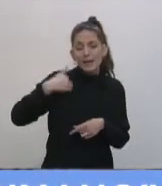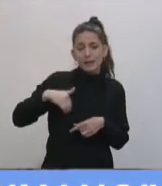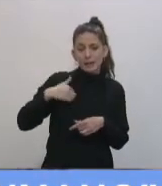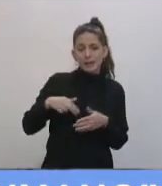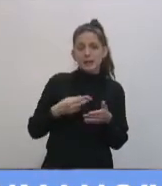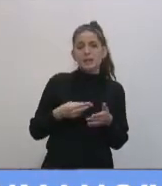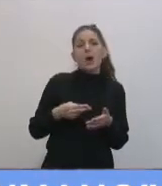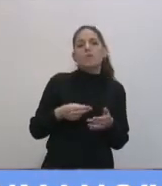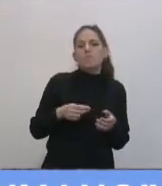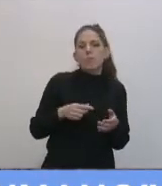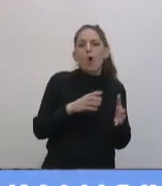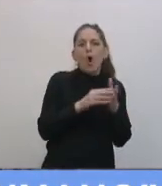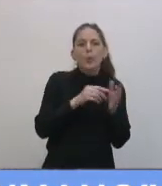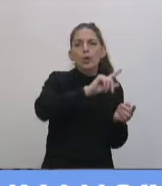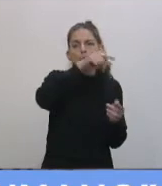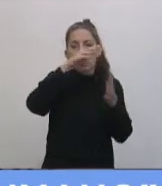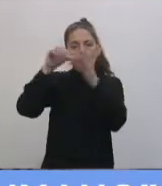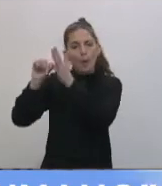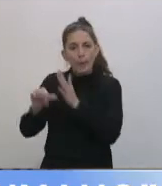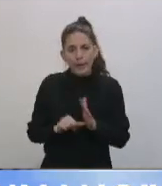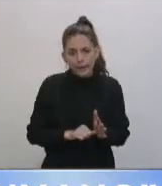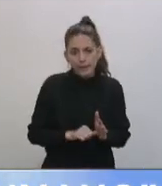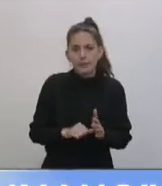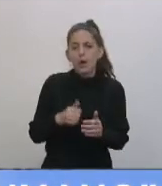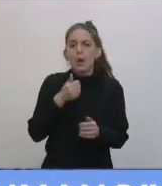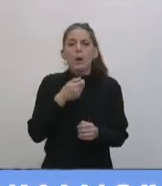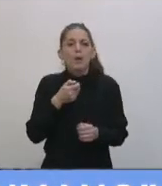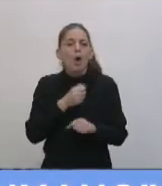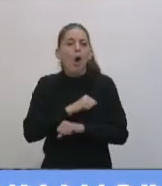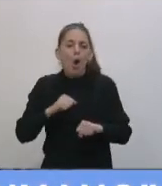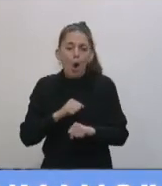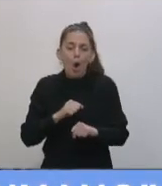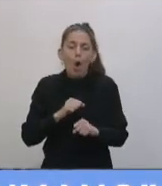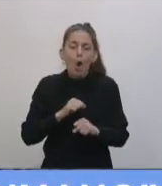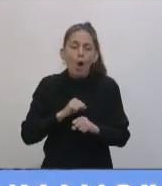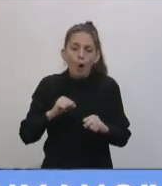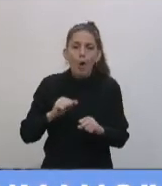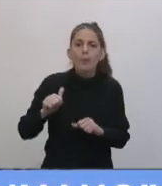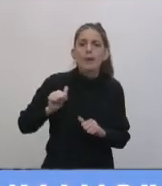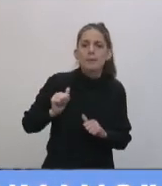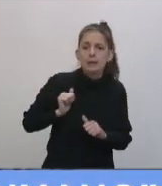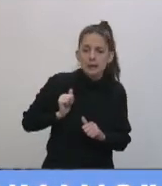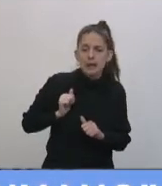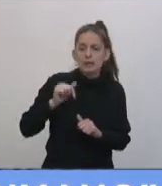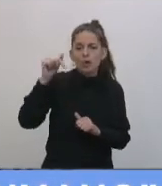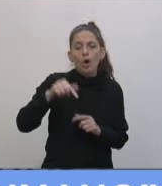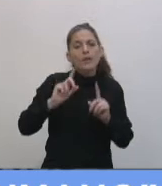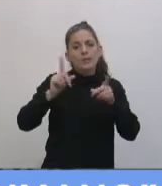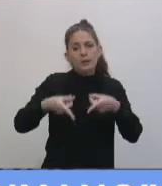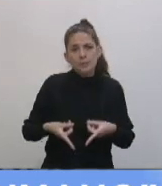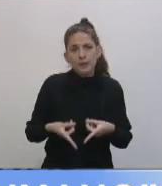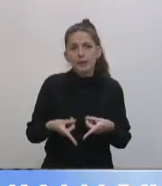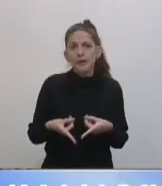en todos los países de Sudamérica, ¿no es cierto?, los golpes militares. Hoy también hay tensiones con